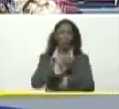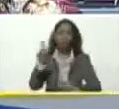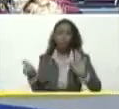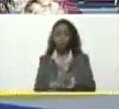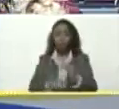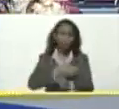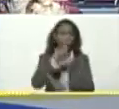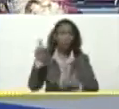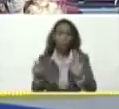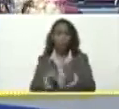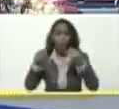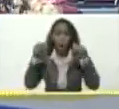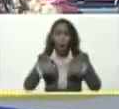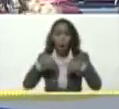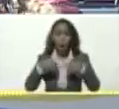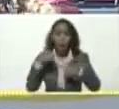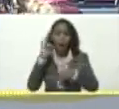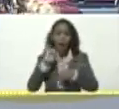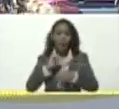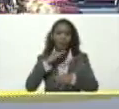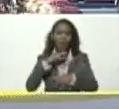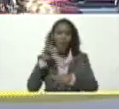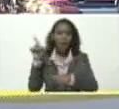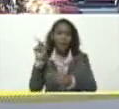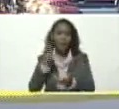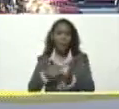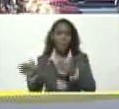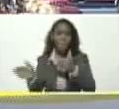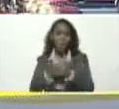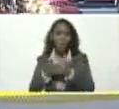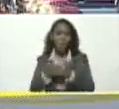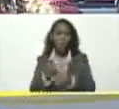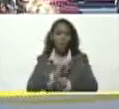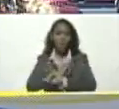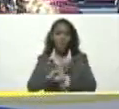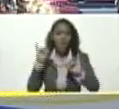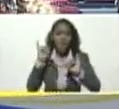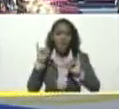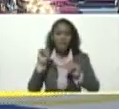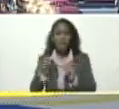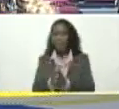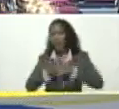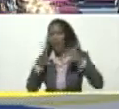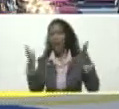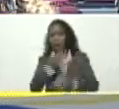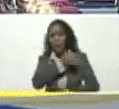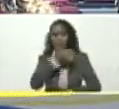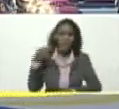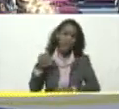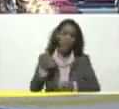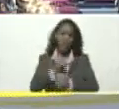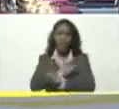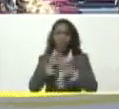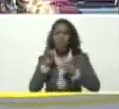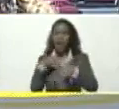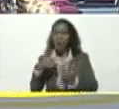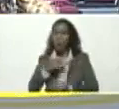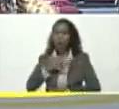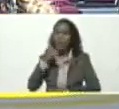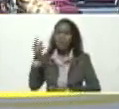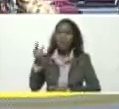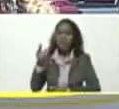total. Y hoy está llegando a su clausura. A su magnífica clausura. ¿Qué nos puedes decir,